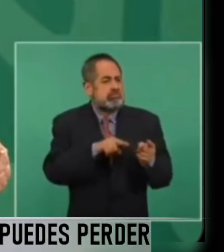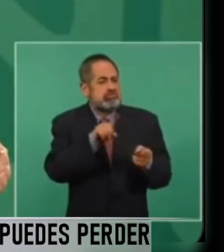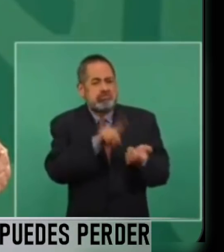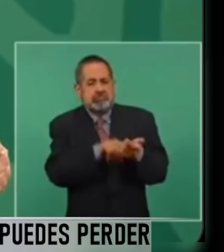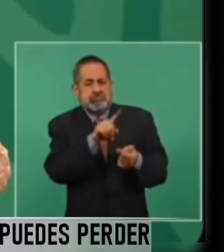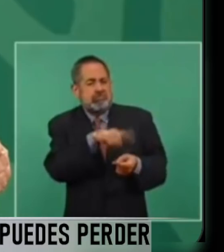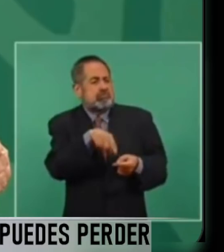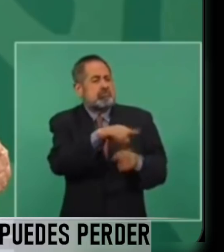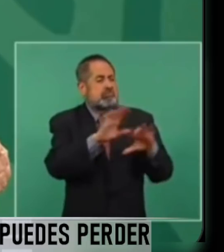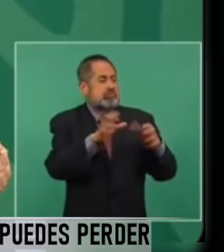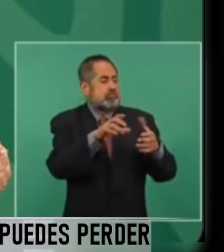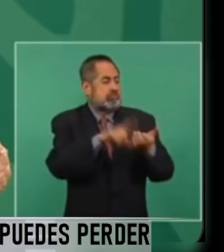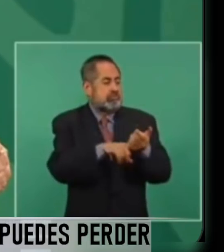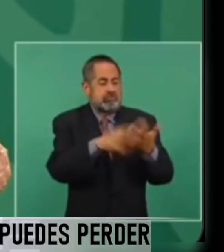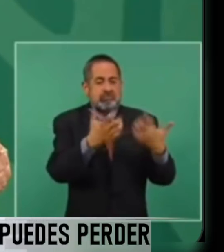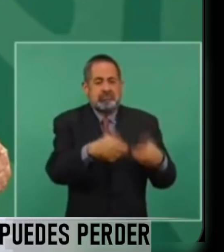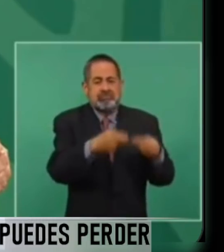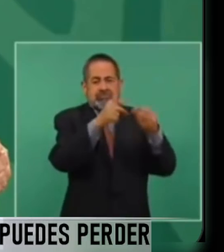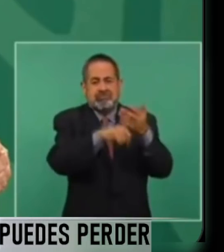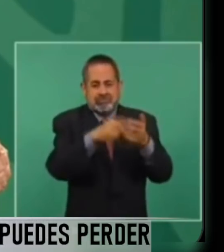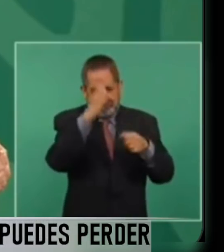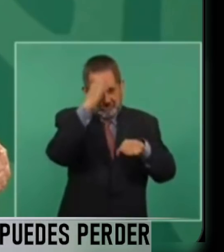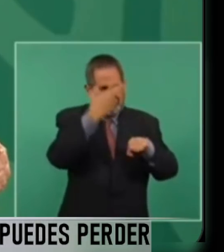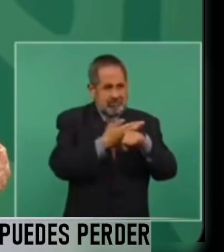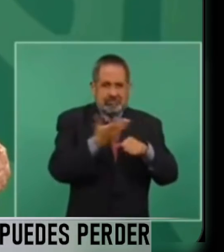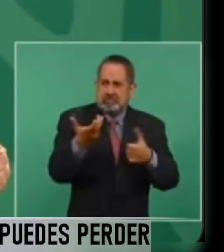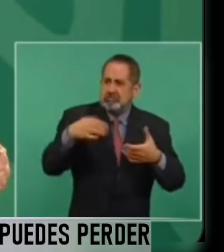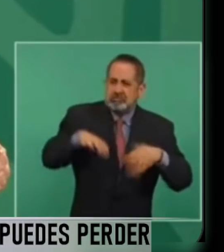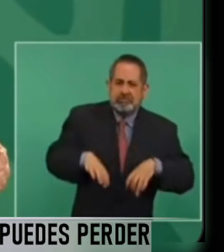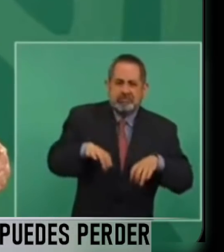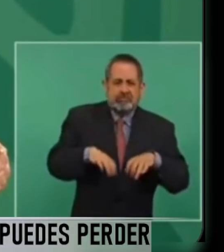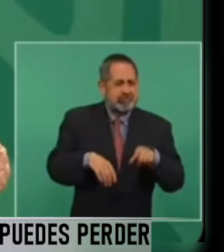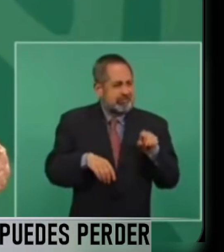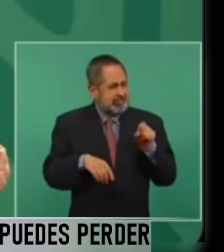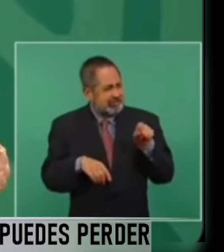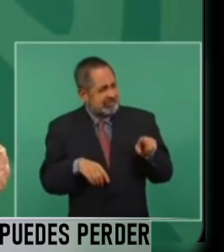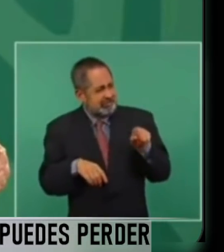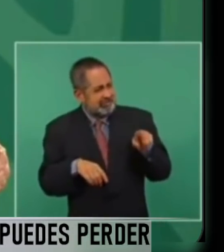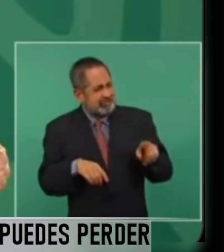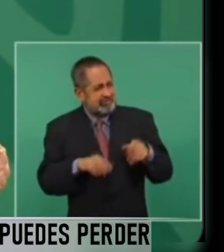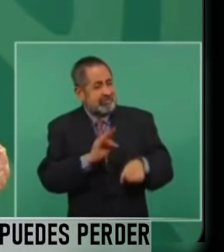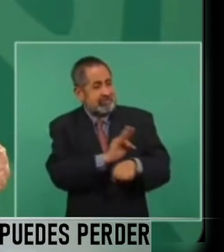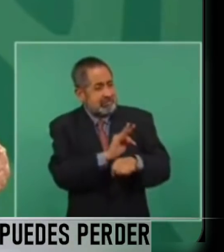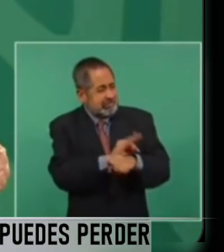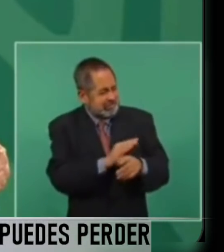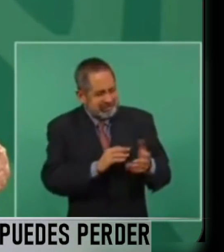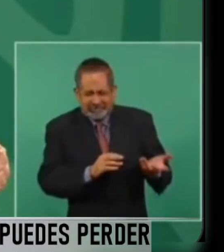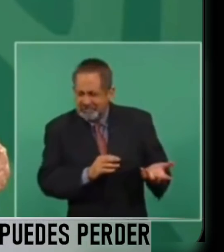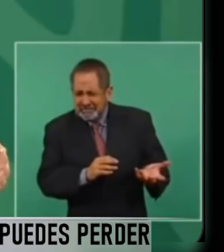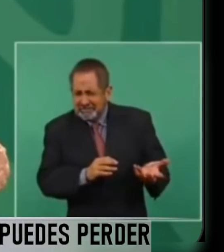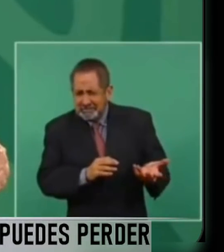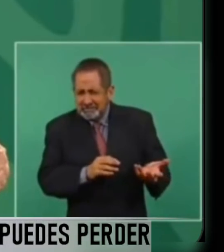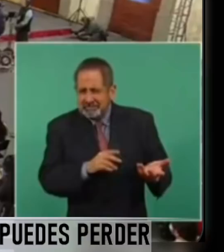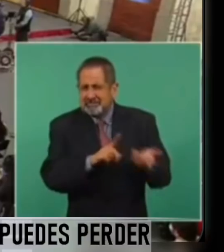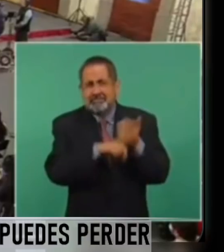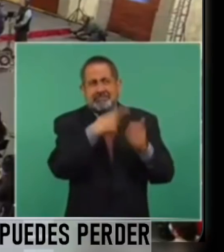de las empresas extranjeras sobre todo de las empresas españolas